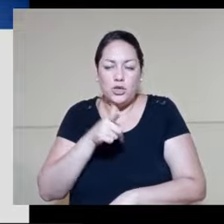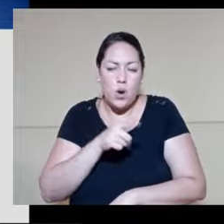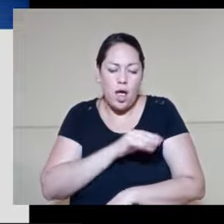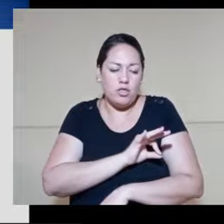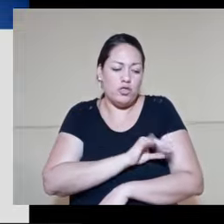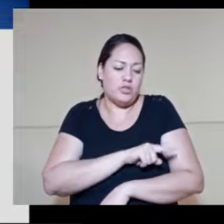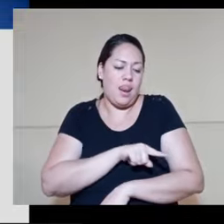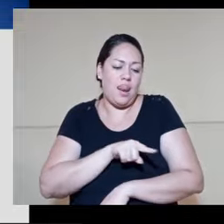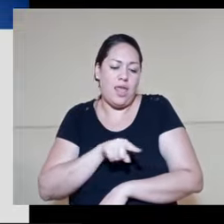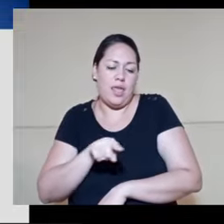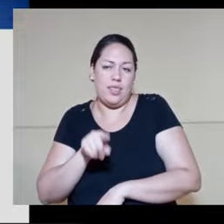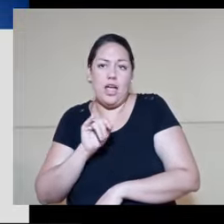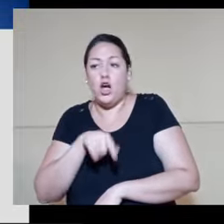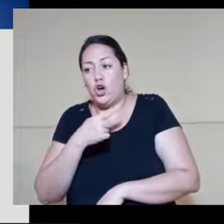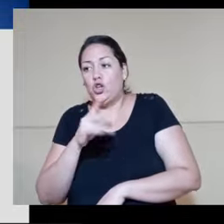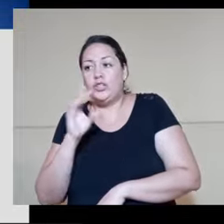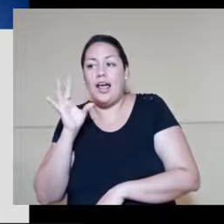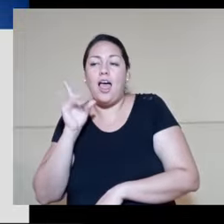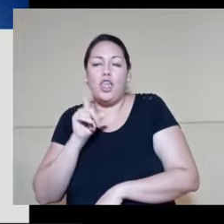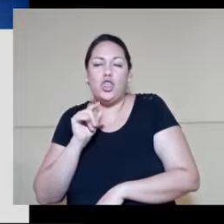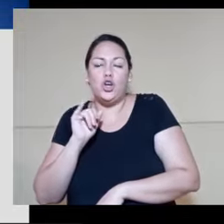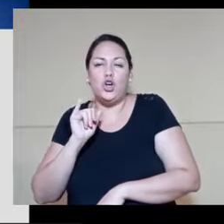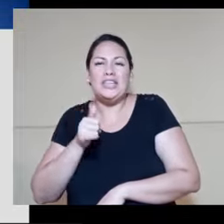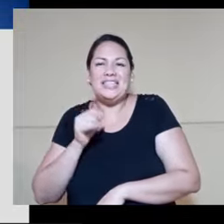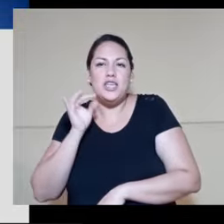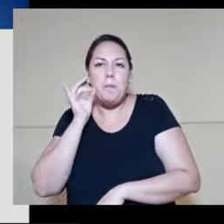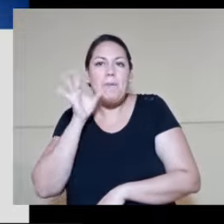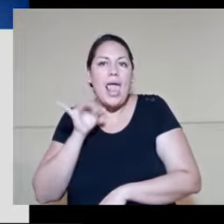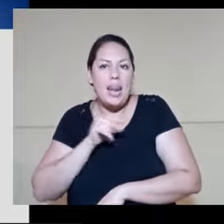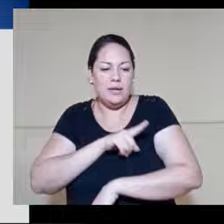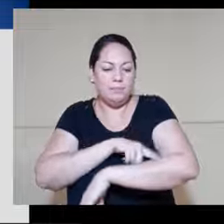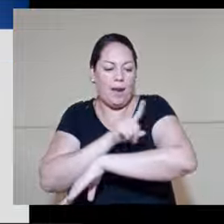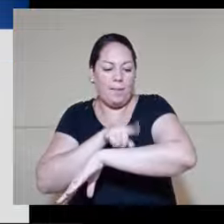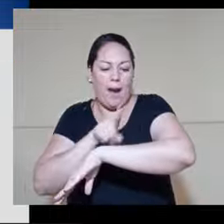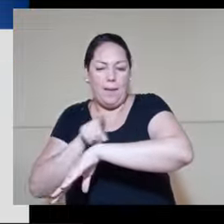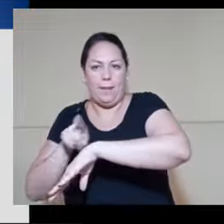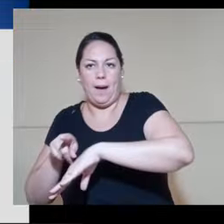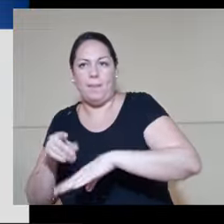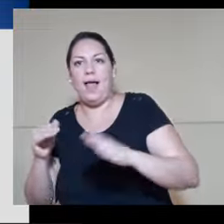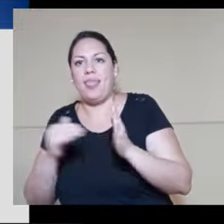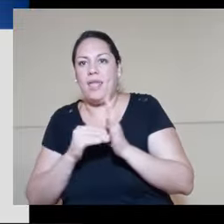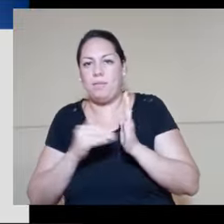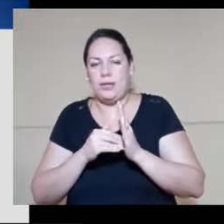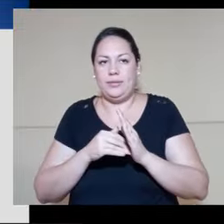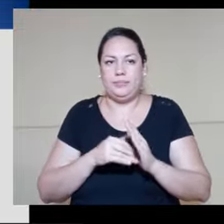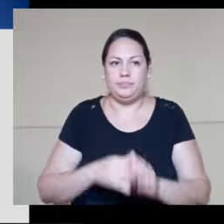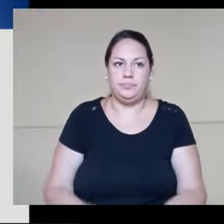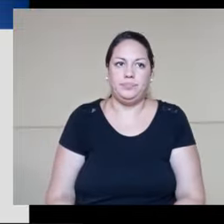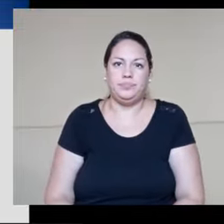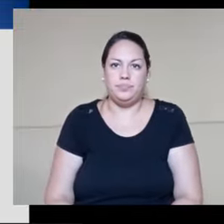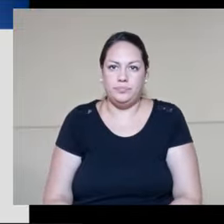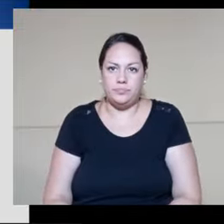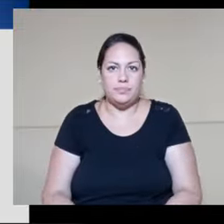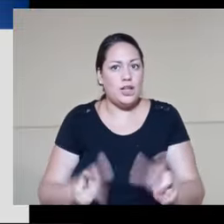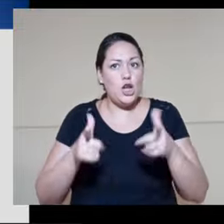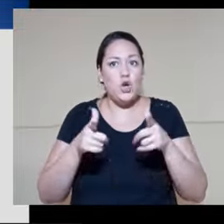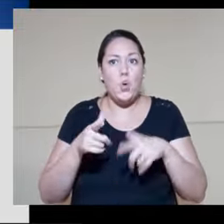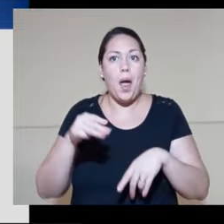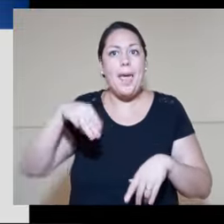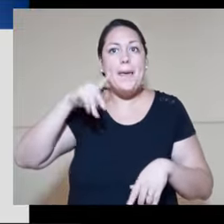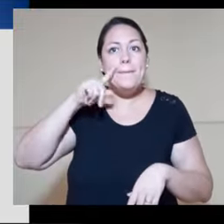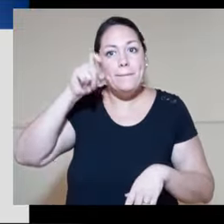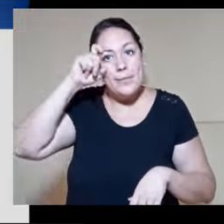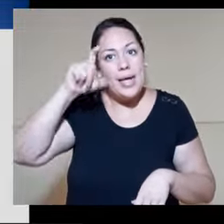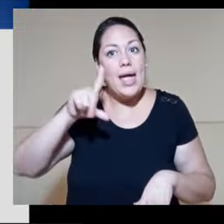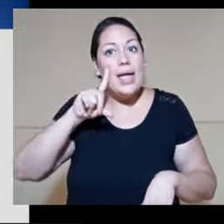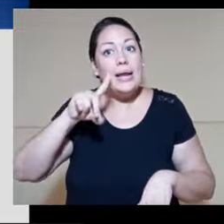y hay otras fibras del dolor que sí tienen mielina. Entonces, las fibras que no tienen mielina, la conducción es lineal. En las fibras que